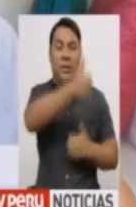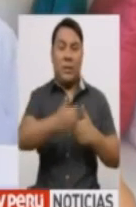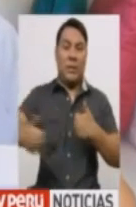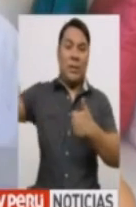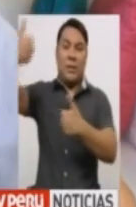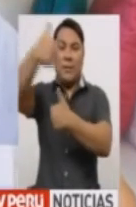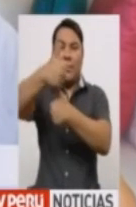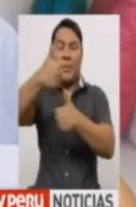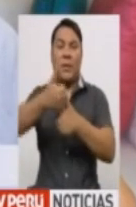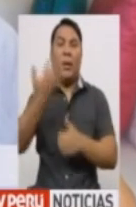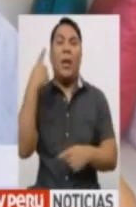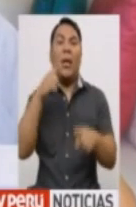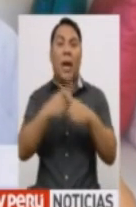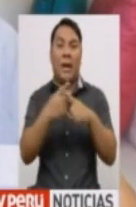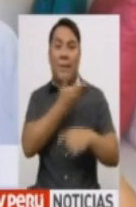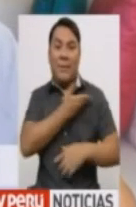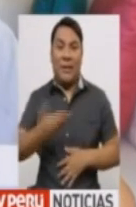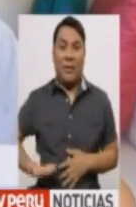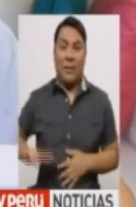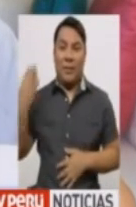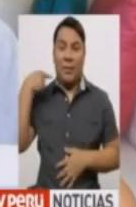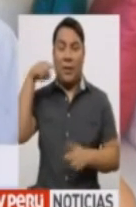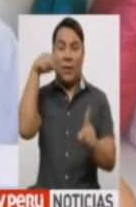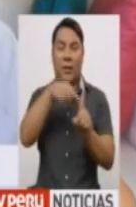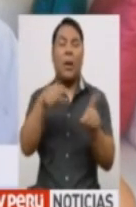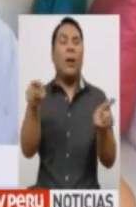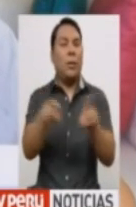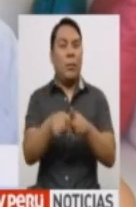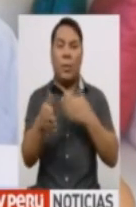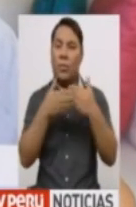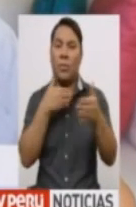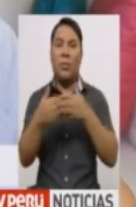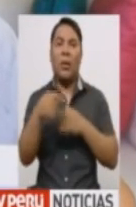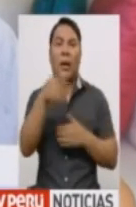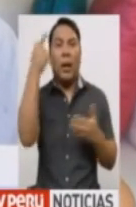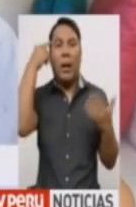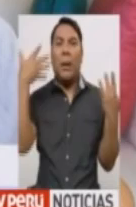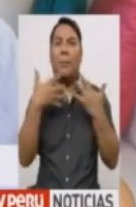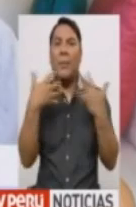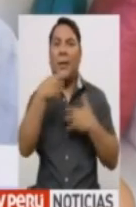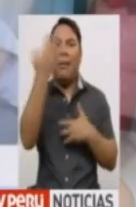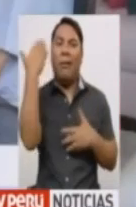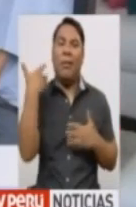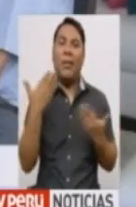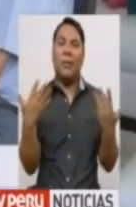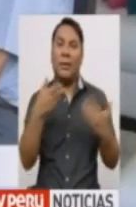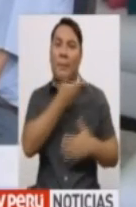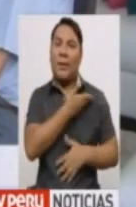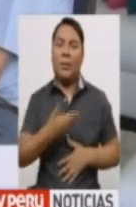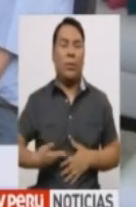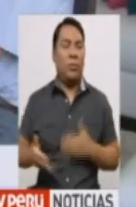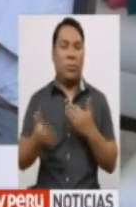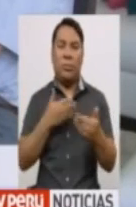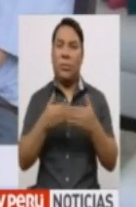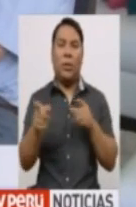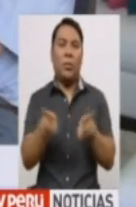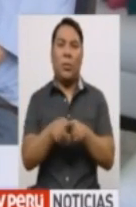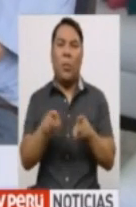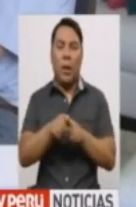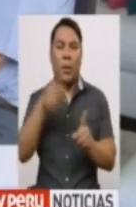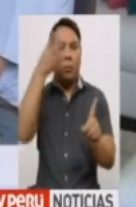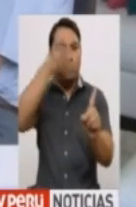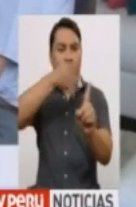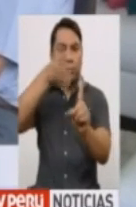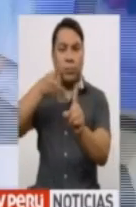incluidos expresidentes de la República, ese es el compromiso que el país esperaba en esa conferencia de prensa. El ex procurador pidió a la